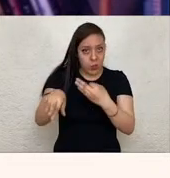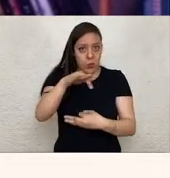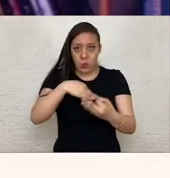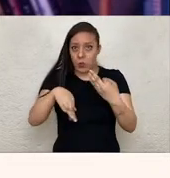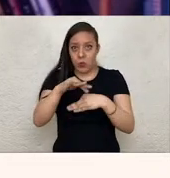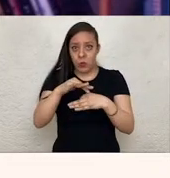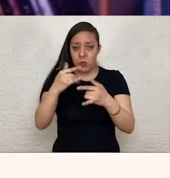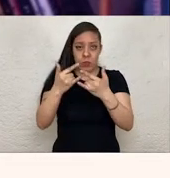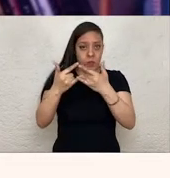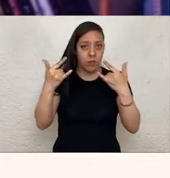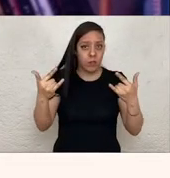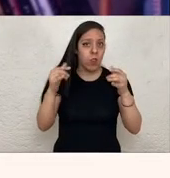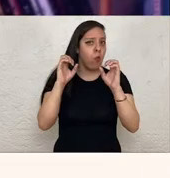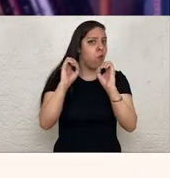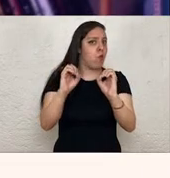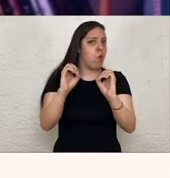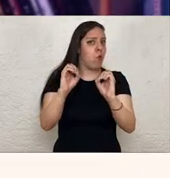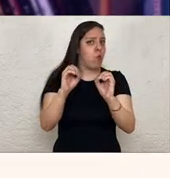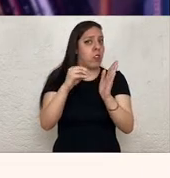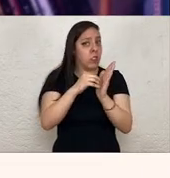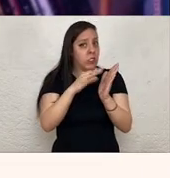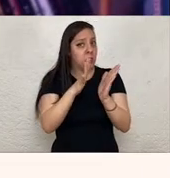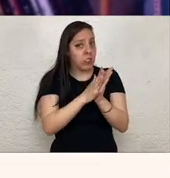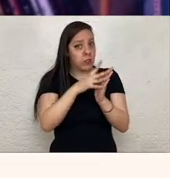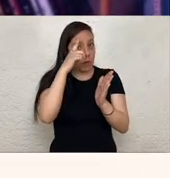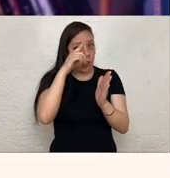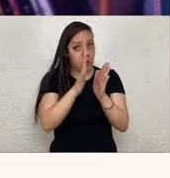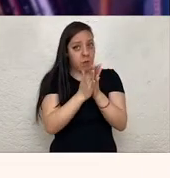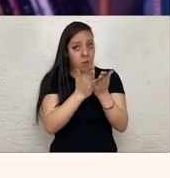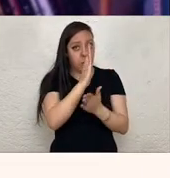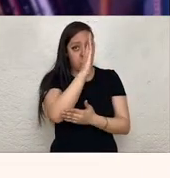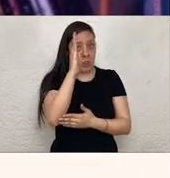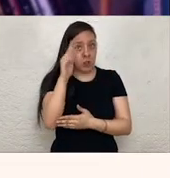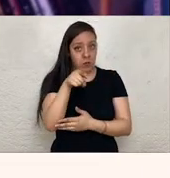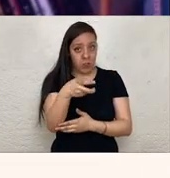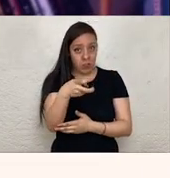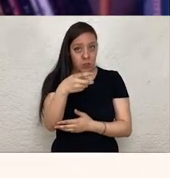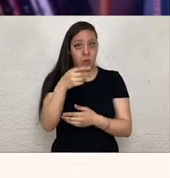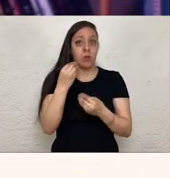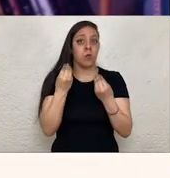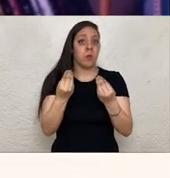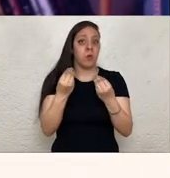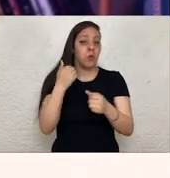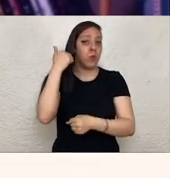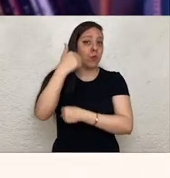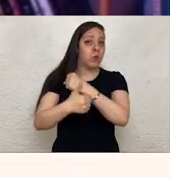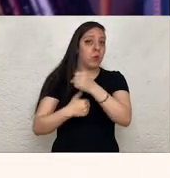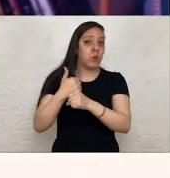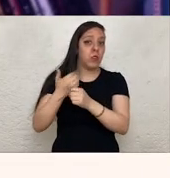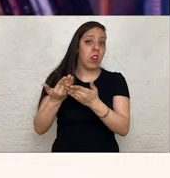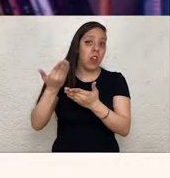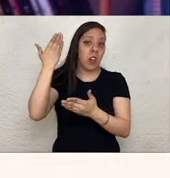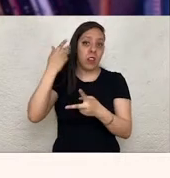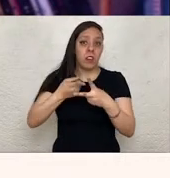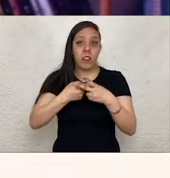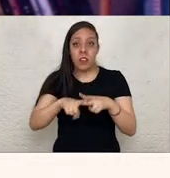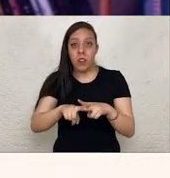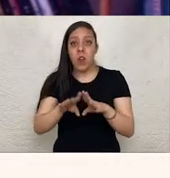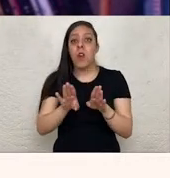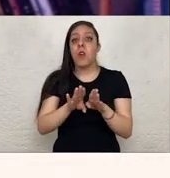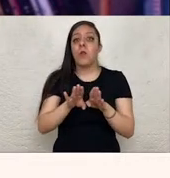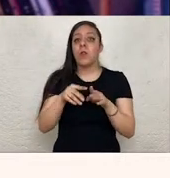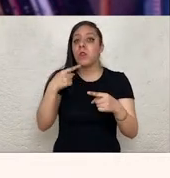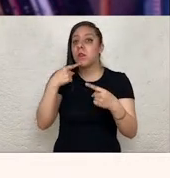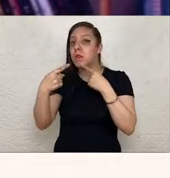fuentes historiográficas. A mí me parece que sería muy importante, que es algo que se viene haciendo desde hace varios años,